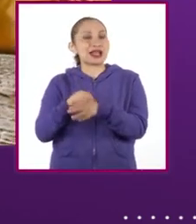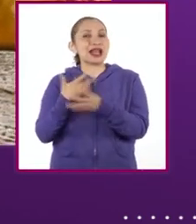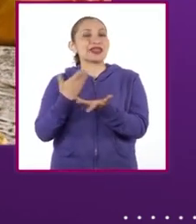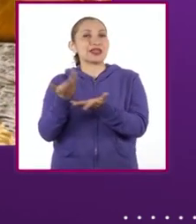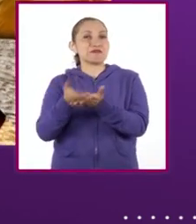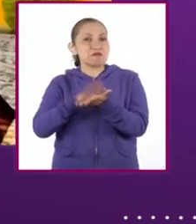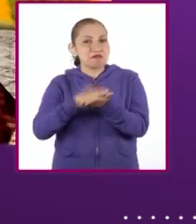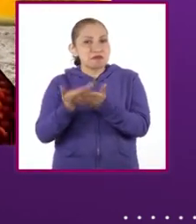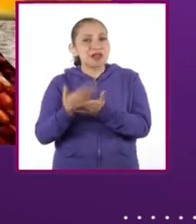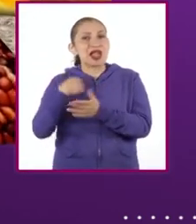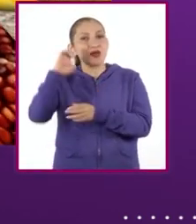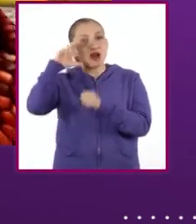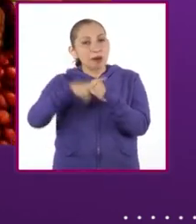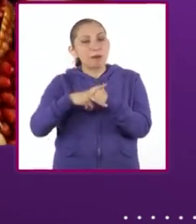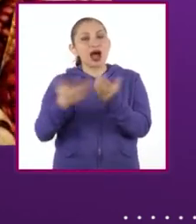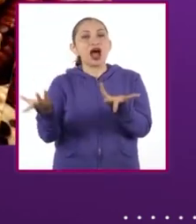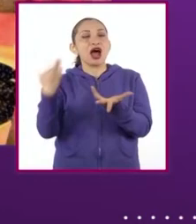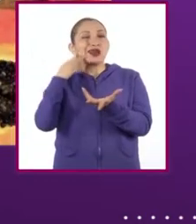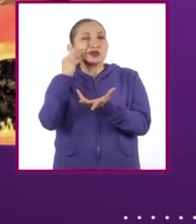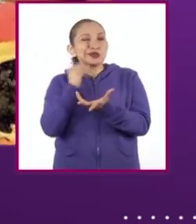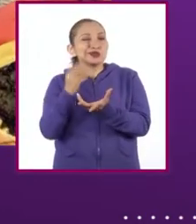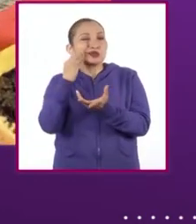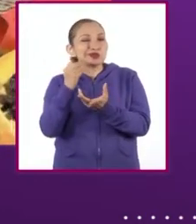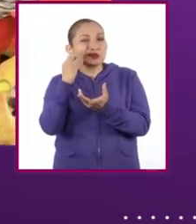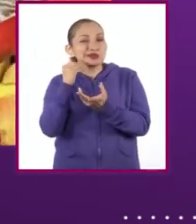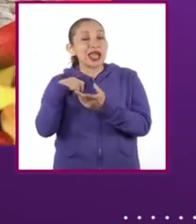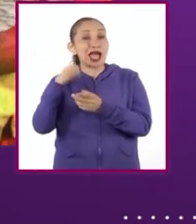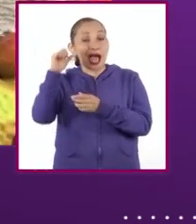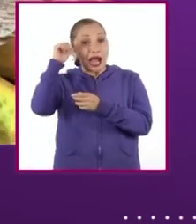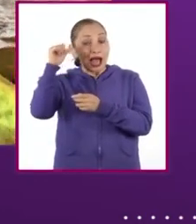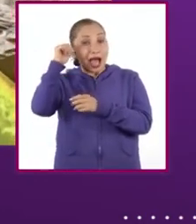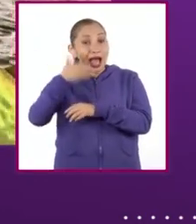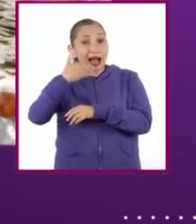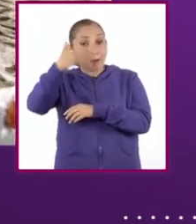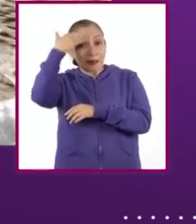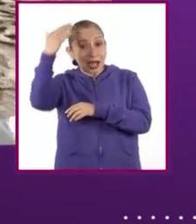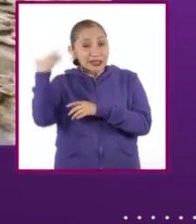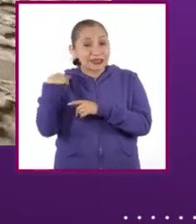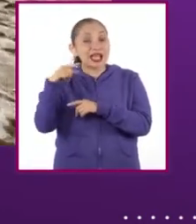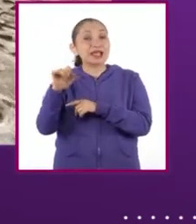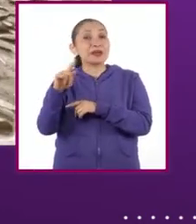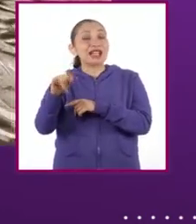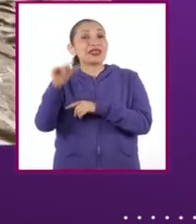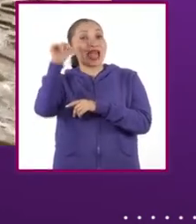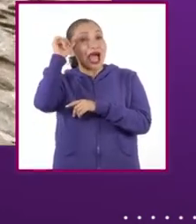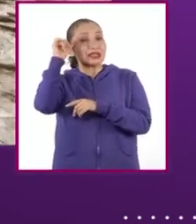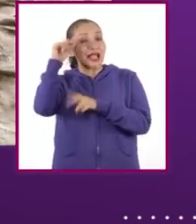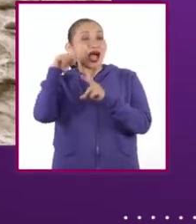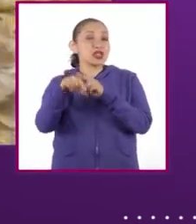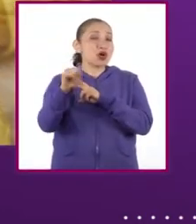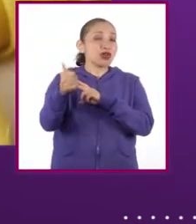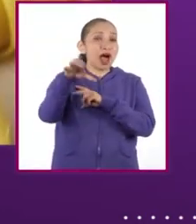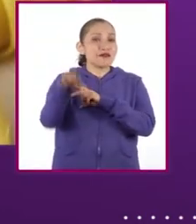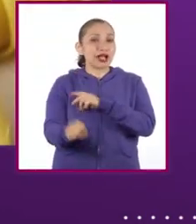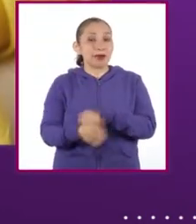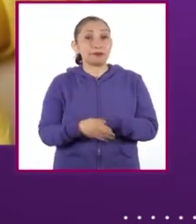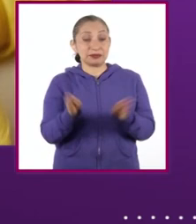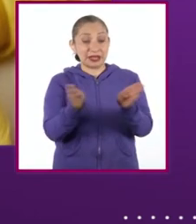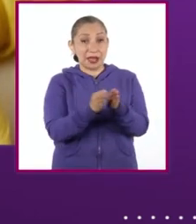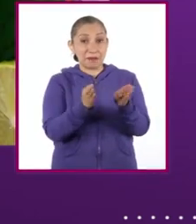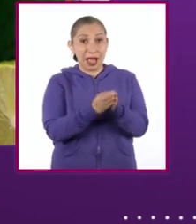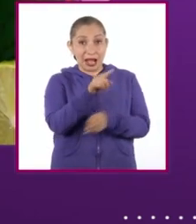cereales y cítricos árabes, frutas y verduras africanas, así como especias asiáticas, por mencionar algunas.